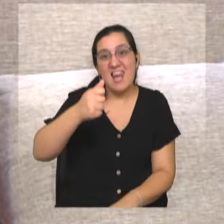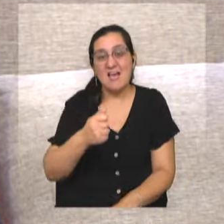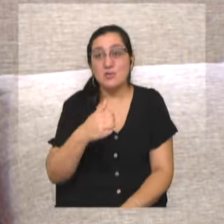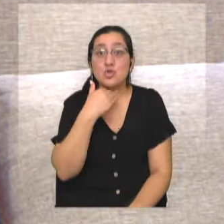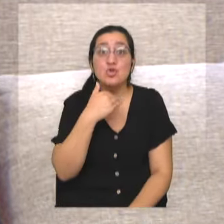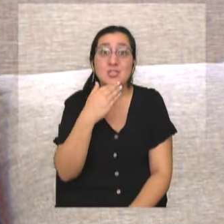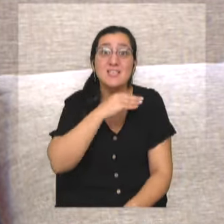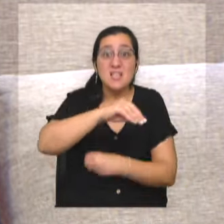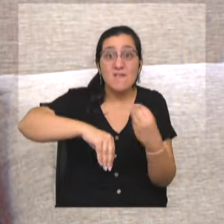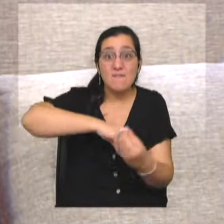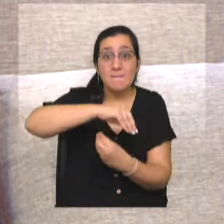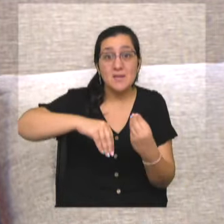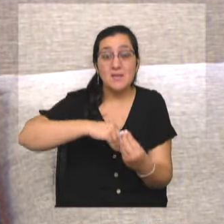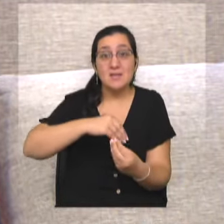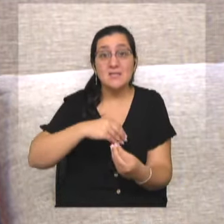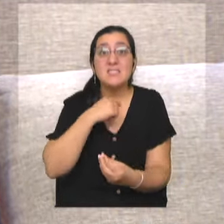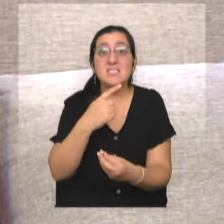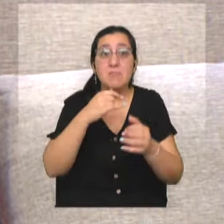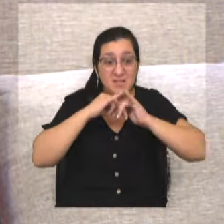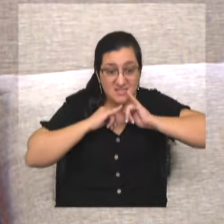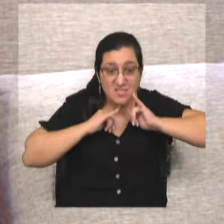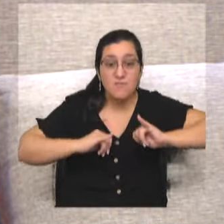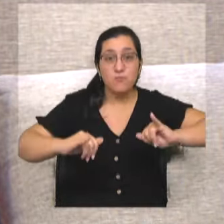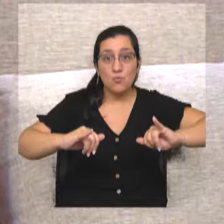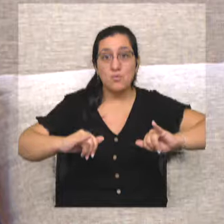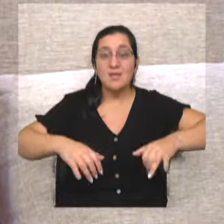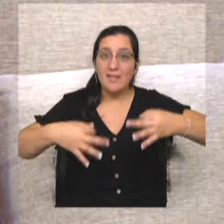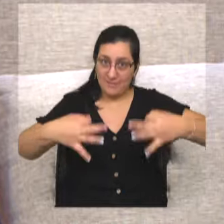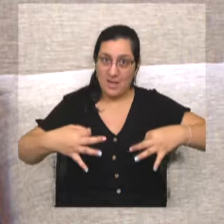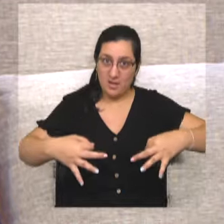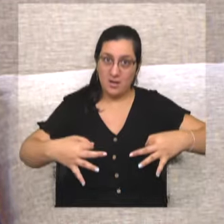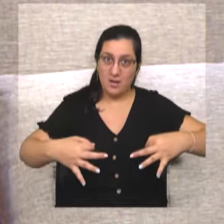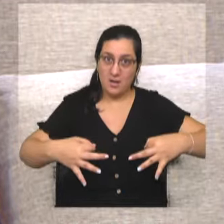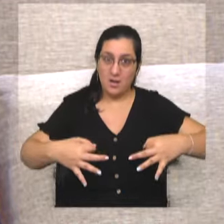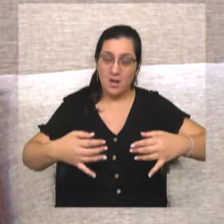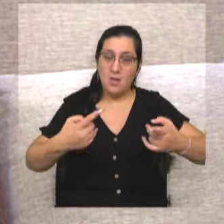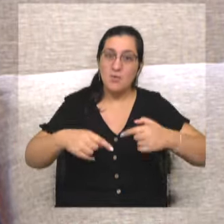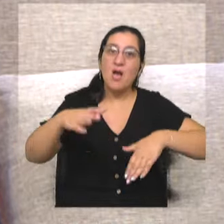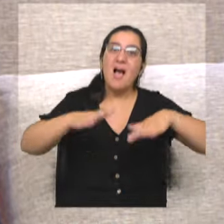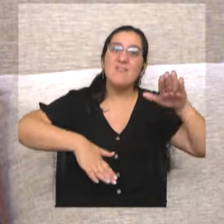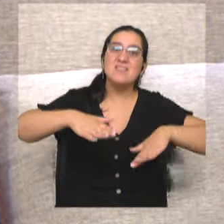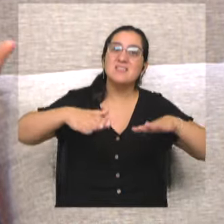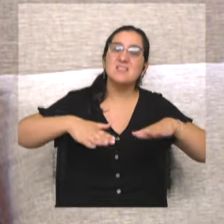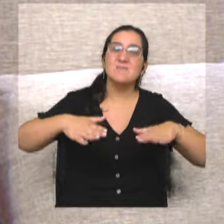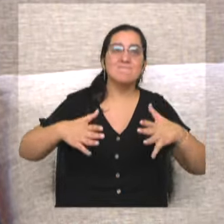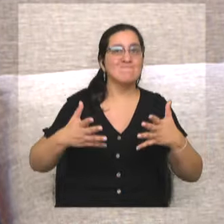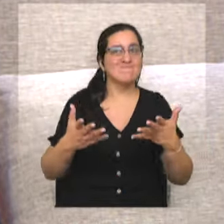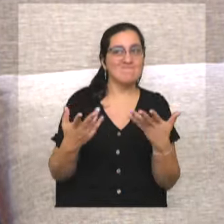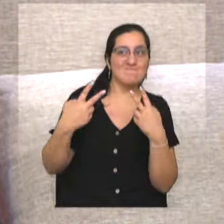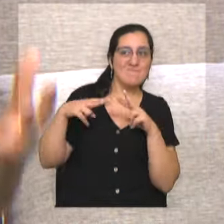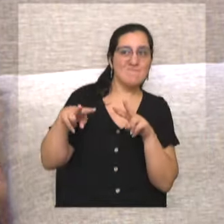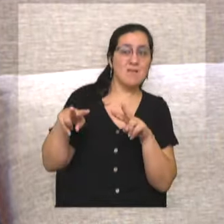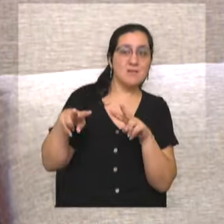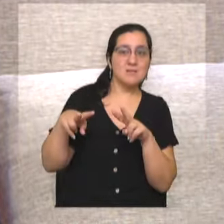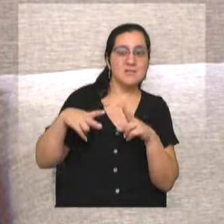familias, si sirve para que se difunda, está muy bien. Pero a veces da un poco de calor ver esas